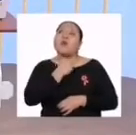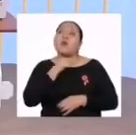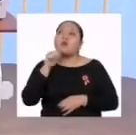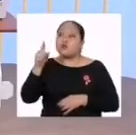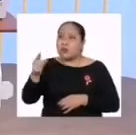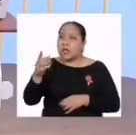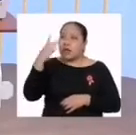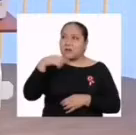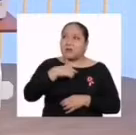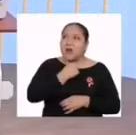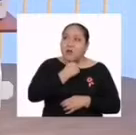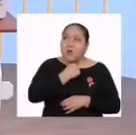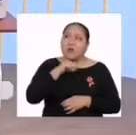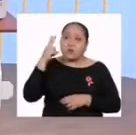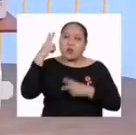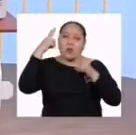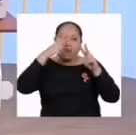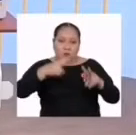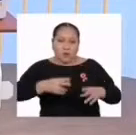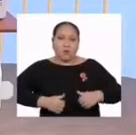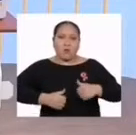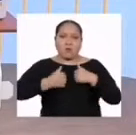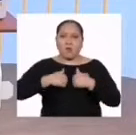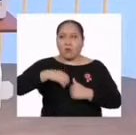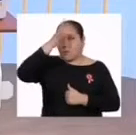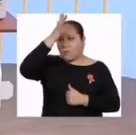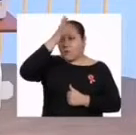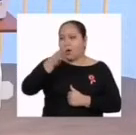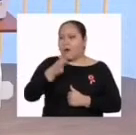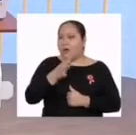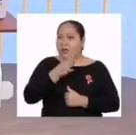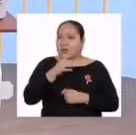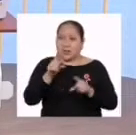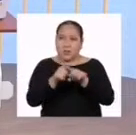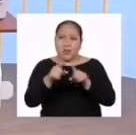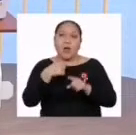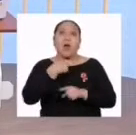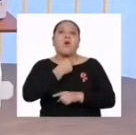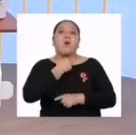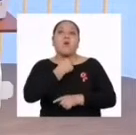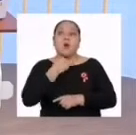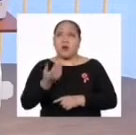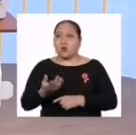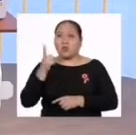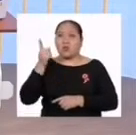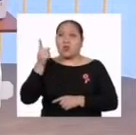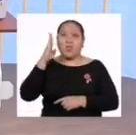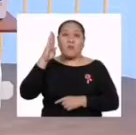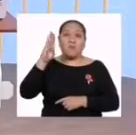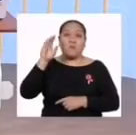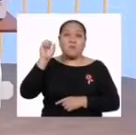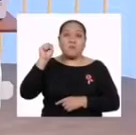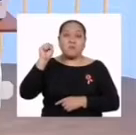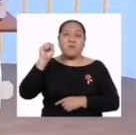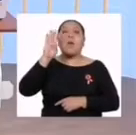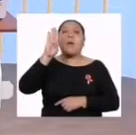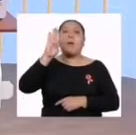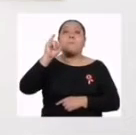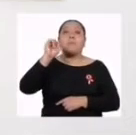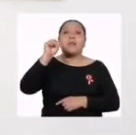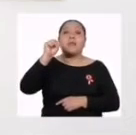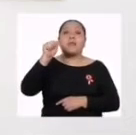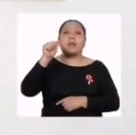bisabuelo, ha vivido lo que han vivido los padres y abuelos de los espectadores en casa. Así que, ¿quién mejor que usted para contarnos